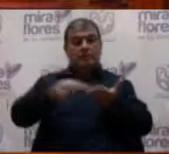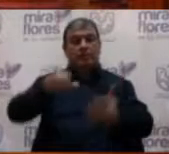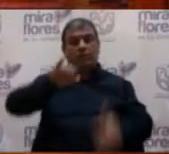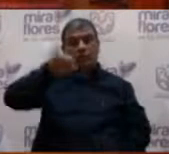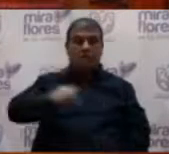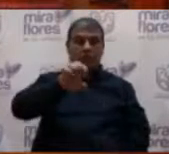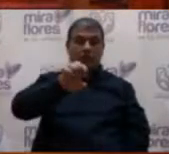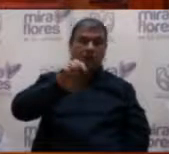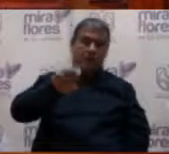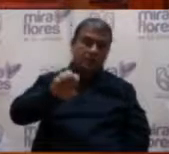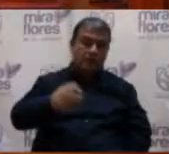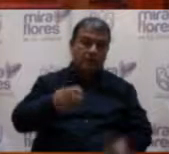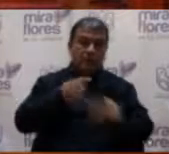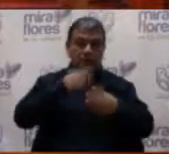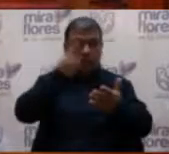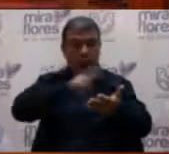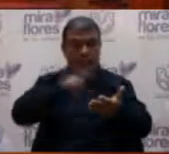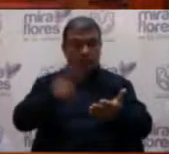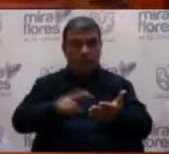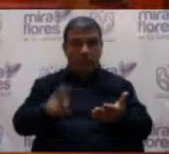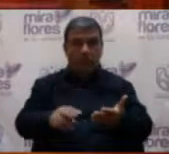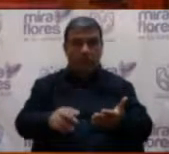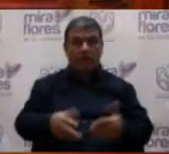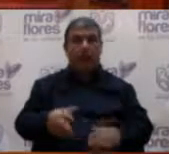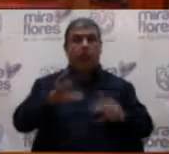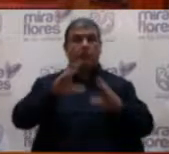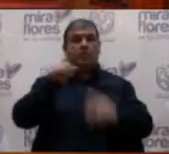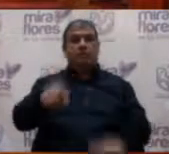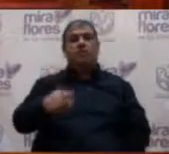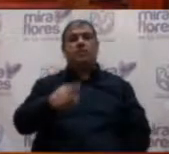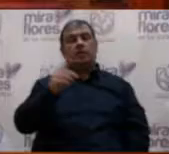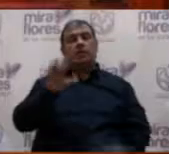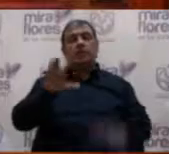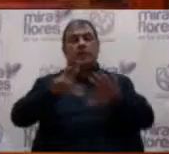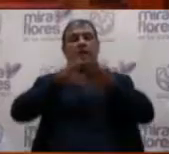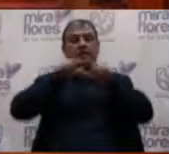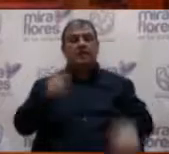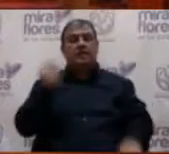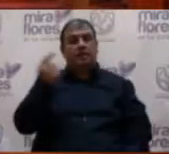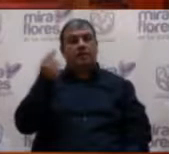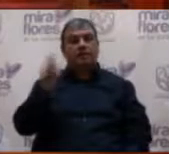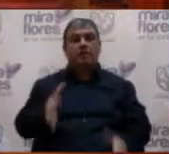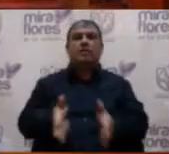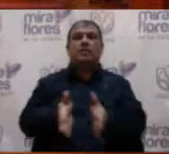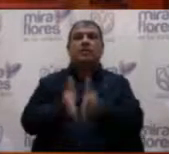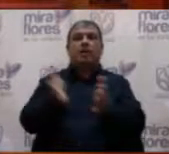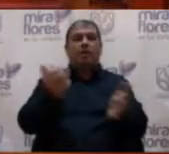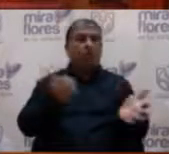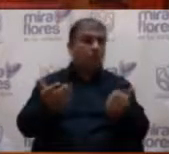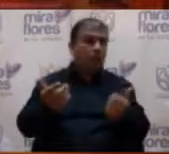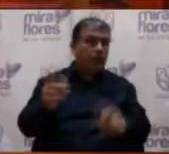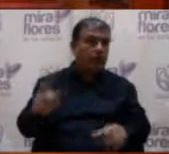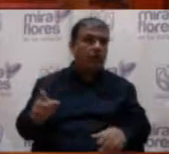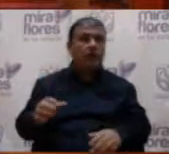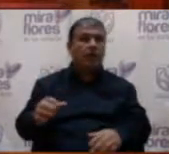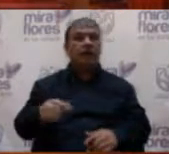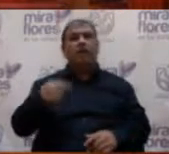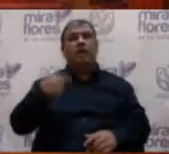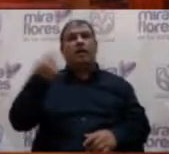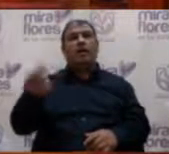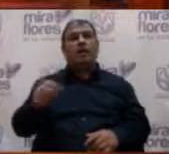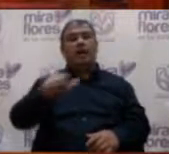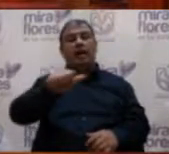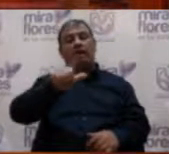Jurado Nacional de Elecciones, que ha sido leída por nuestra secretaria general, se convoca en este caso a